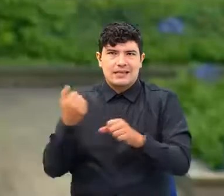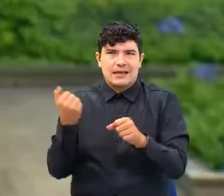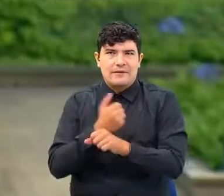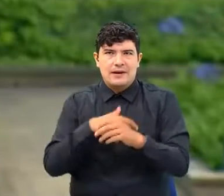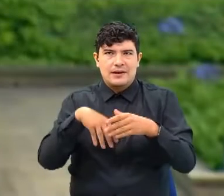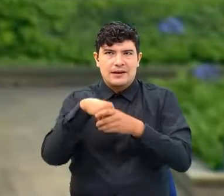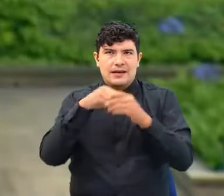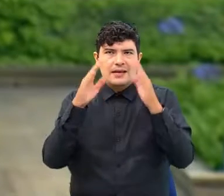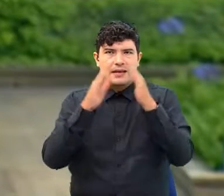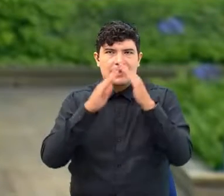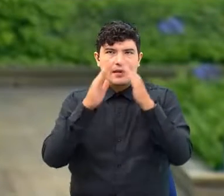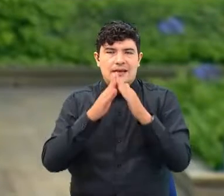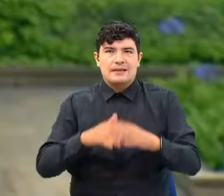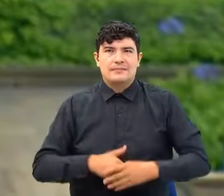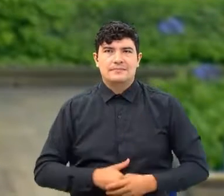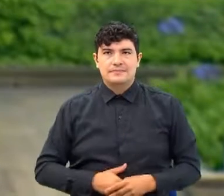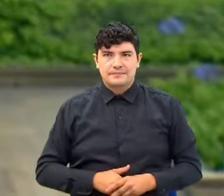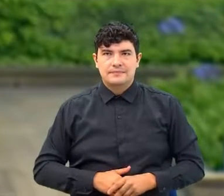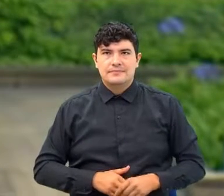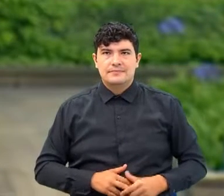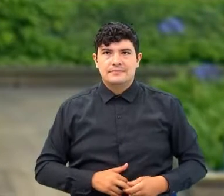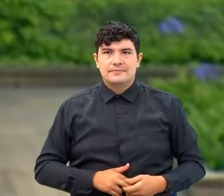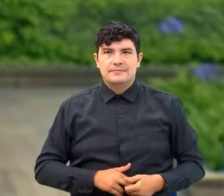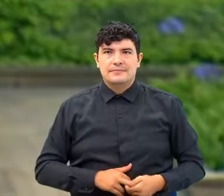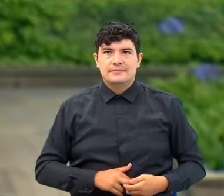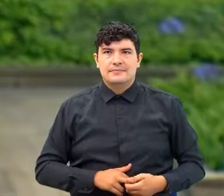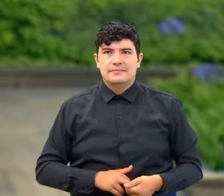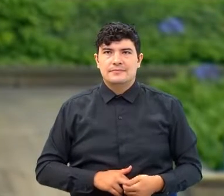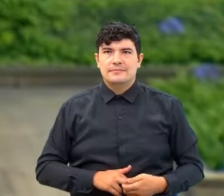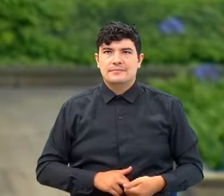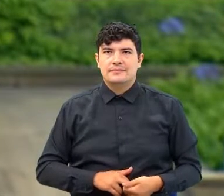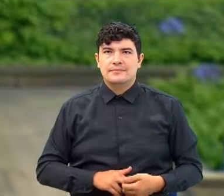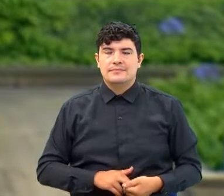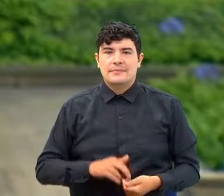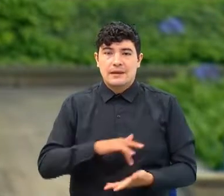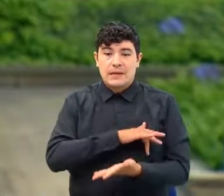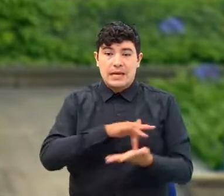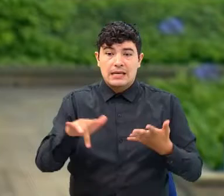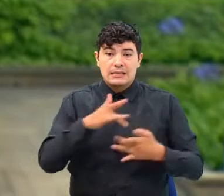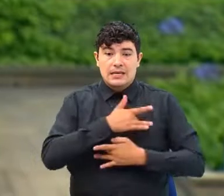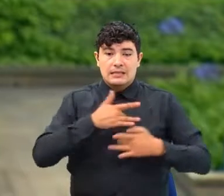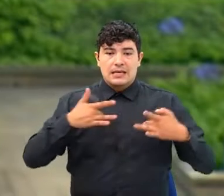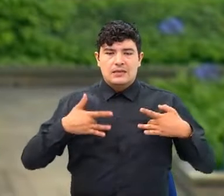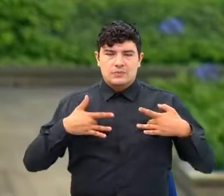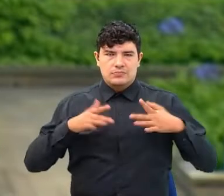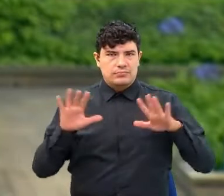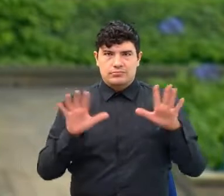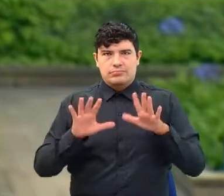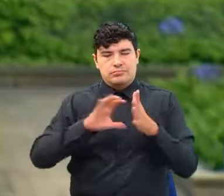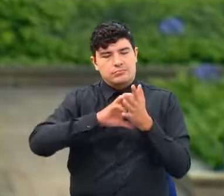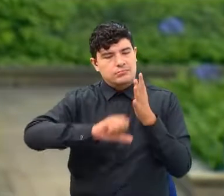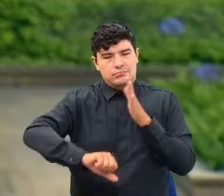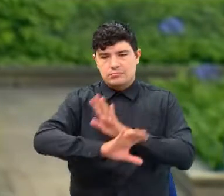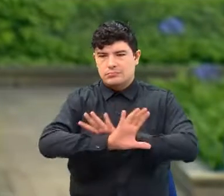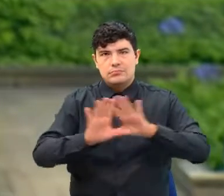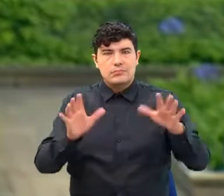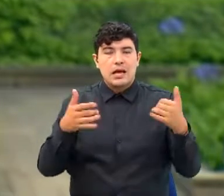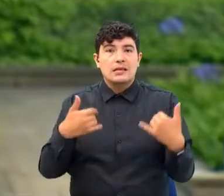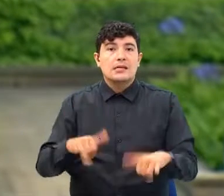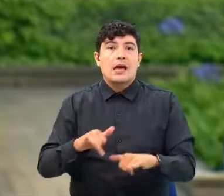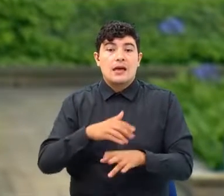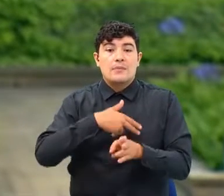desde casa se levanta la declaratoria de emergencia sanitaria y estaremos nuevamente